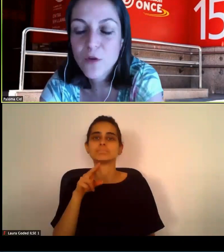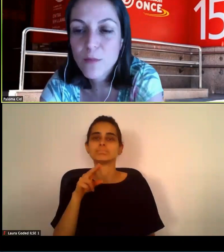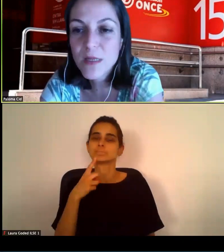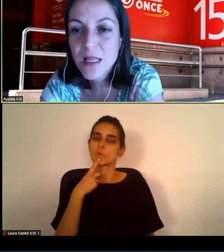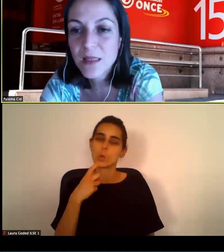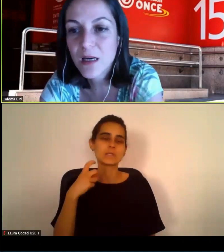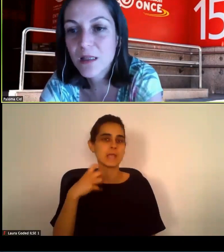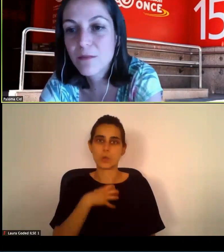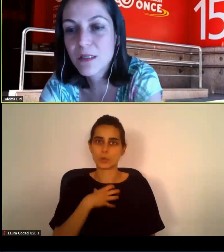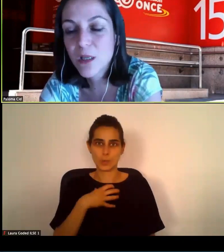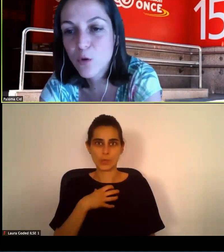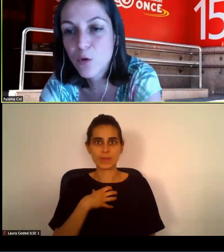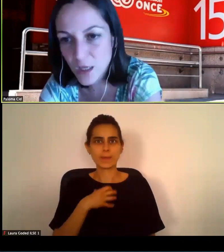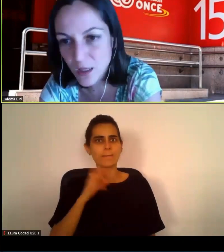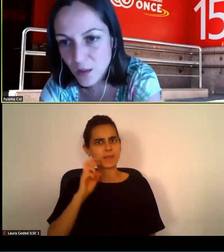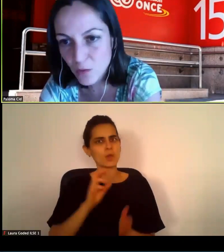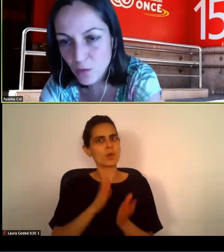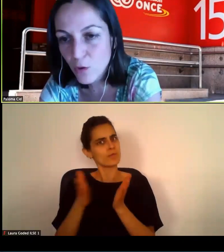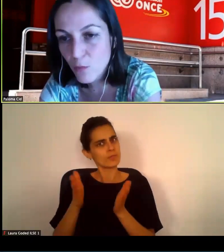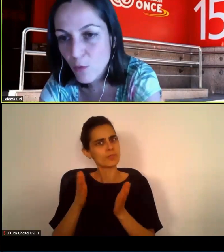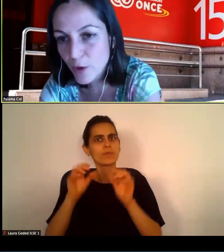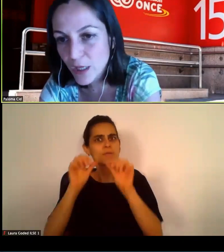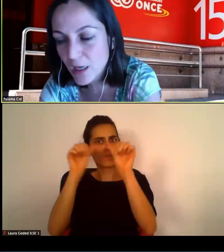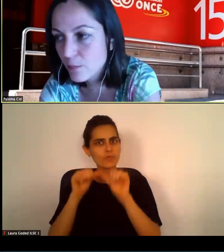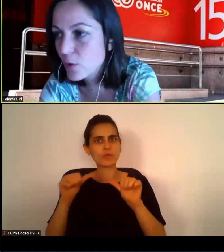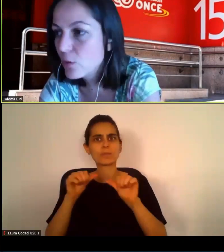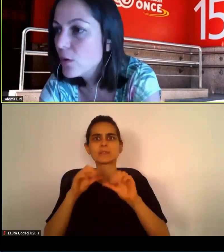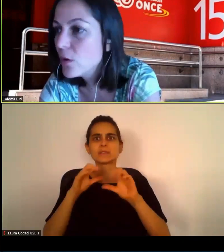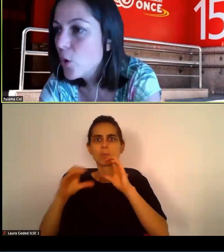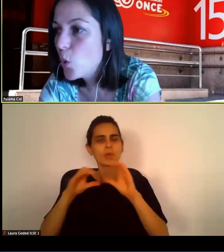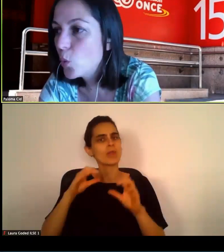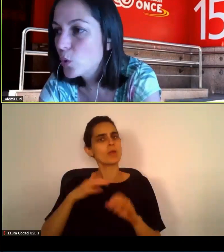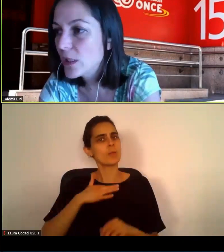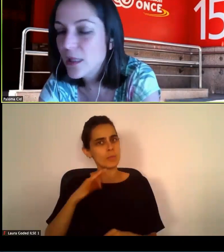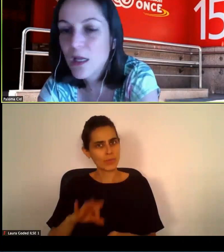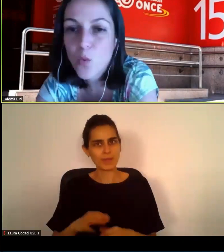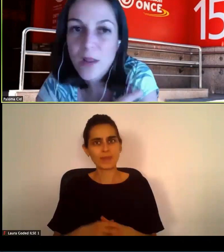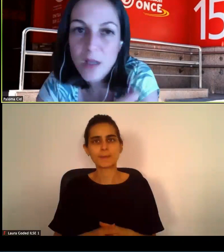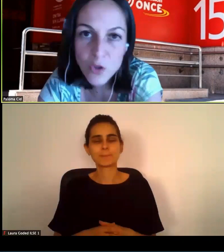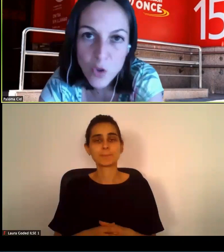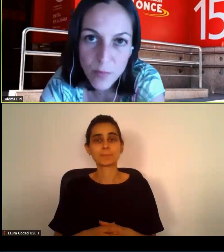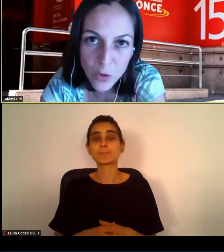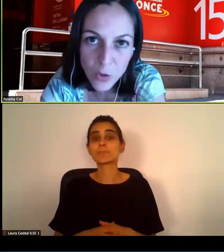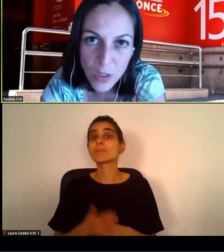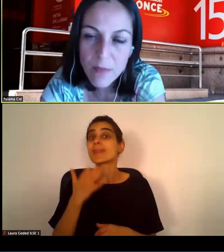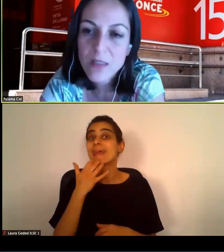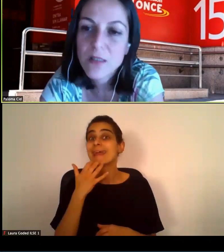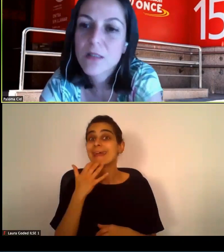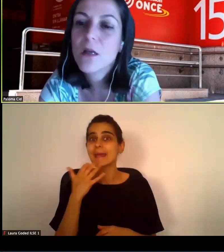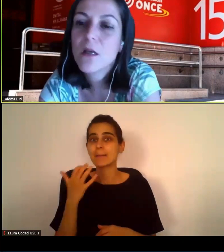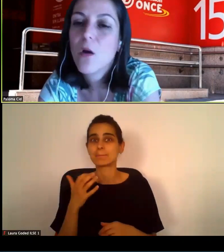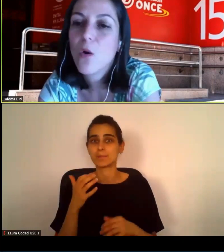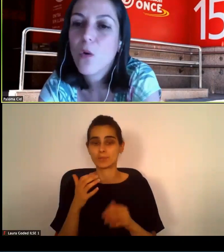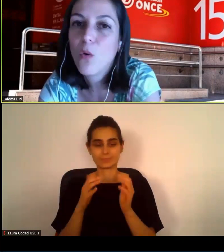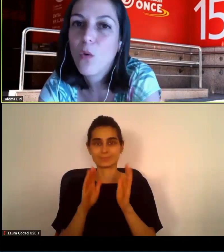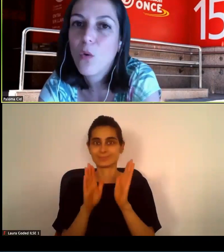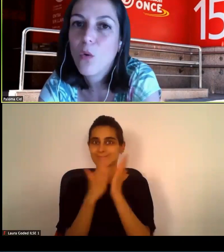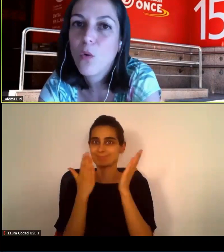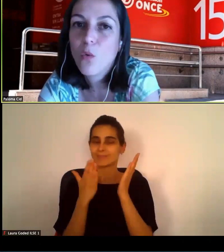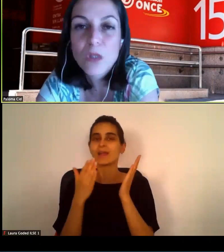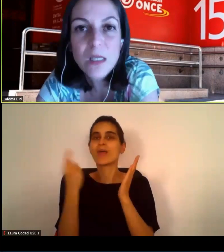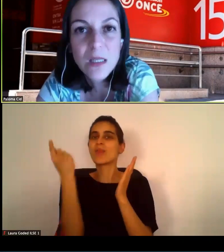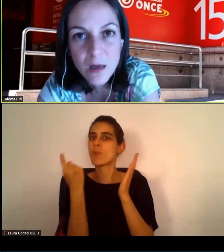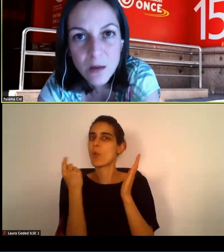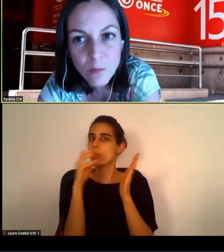otras formas alternativas de comunicación, como por ejemplo, utilizar cuadernos con pictogramas